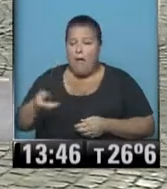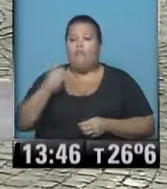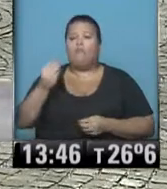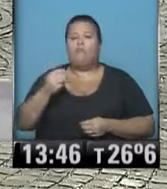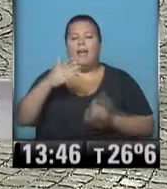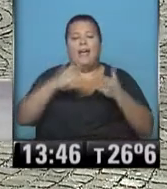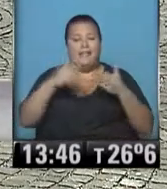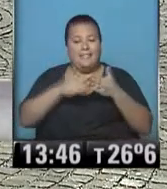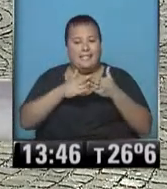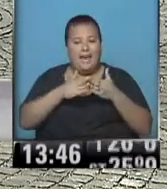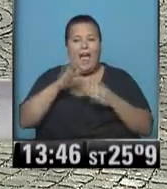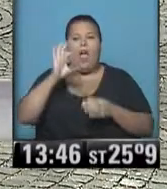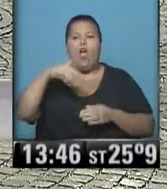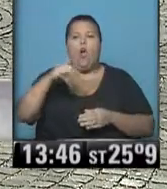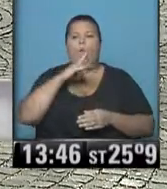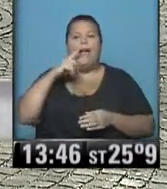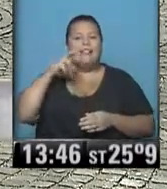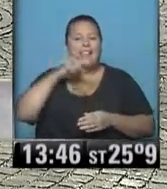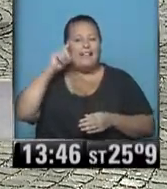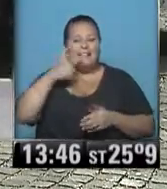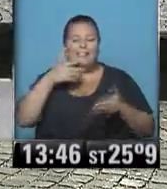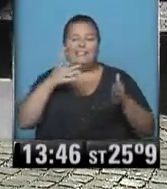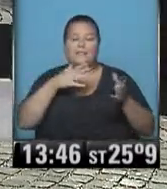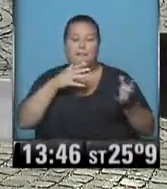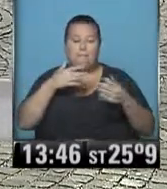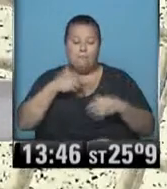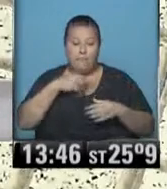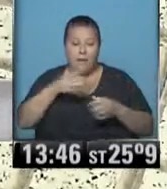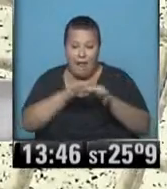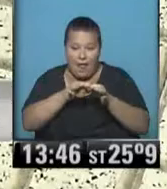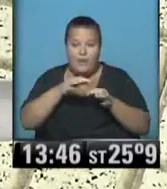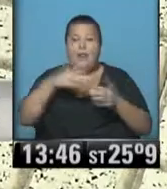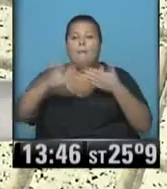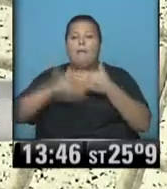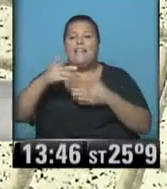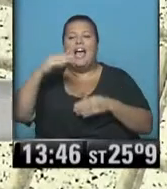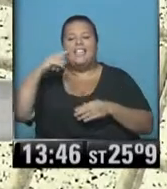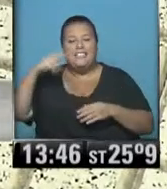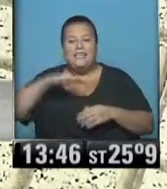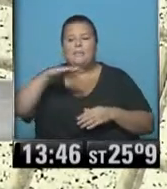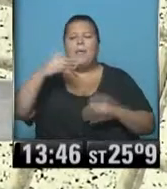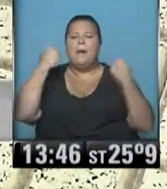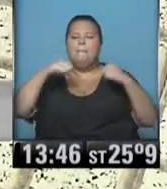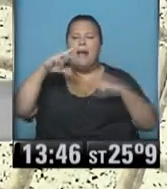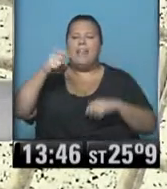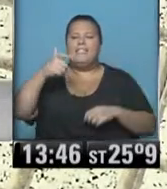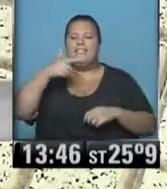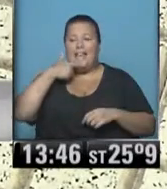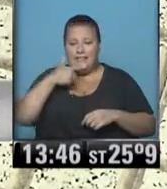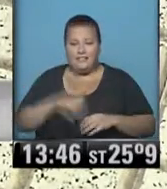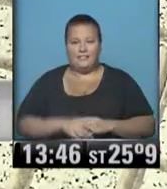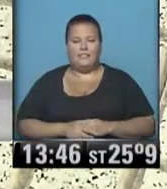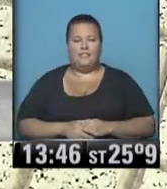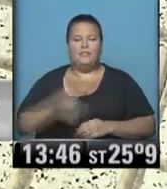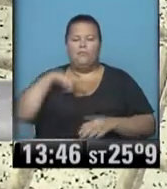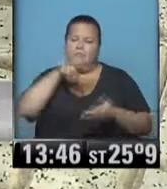ocurrió en la esquina de Combatientes de Malvinas y el Pasaje China, en el barrio de Parque Chas. Esta mañana cuando me puse